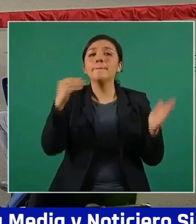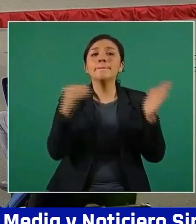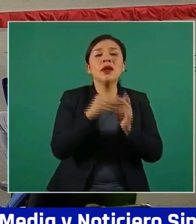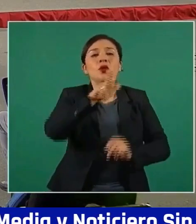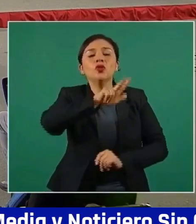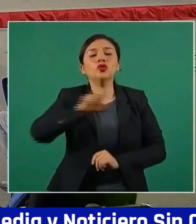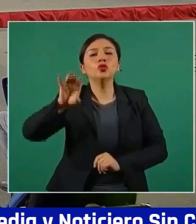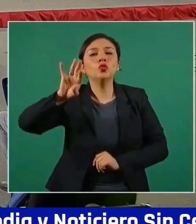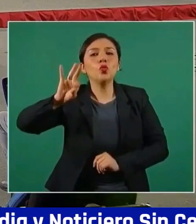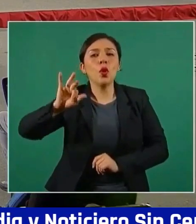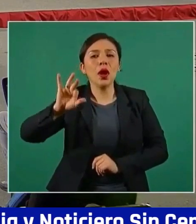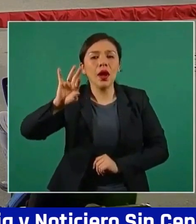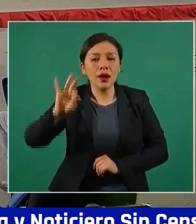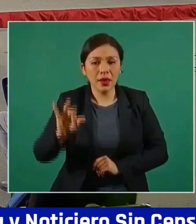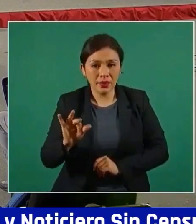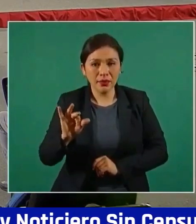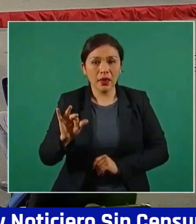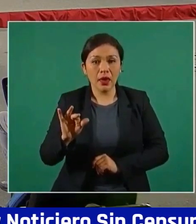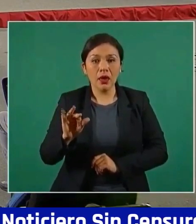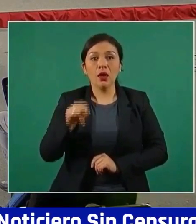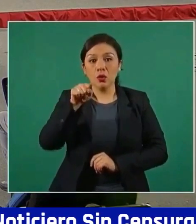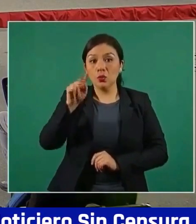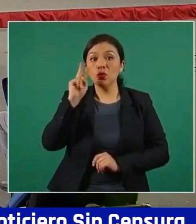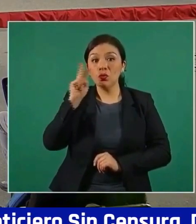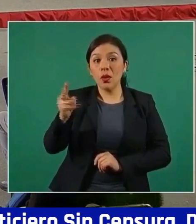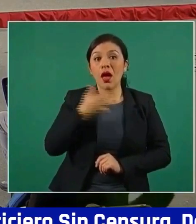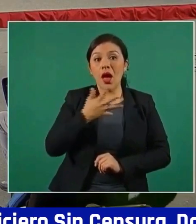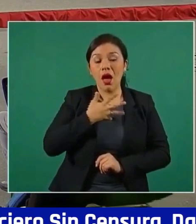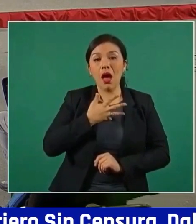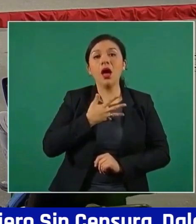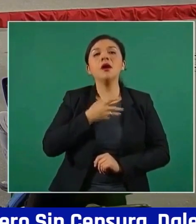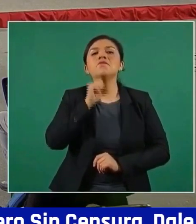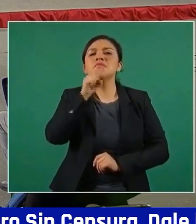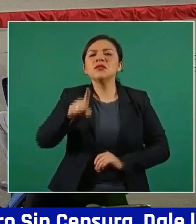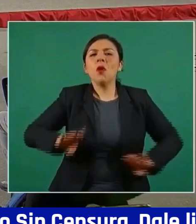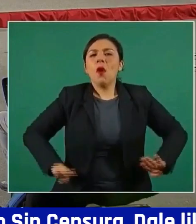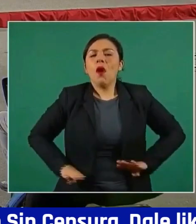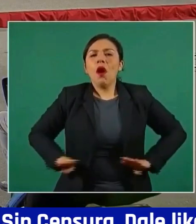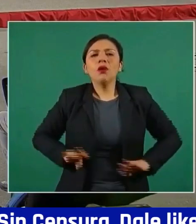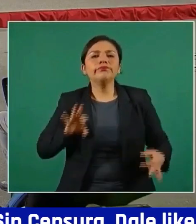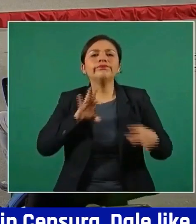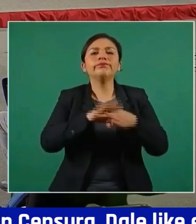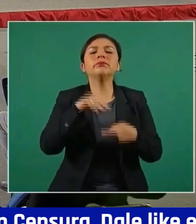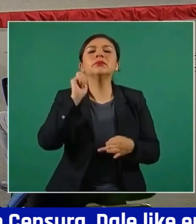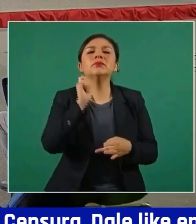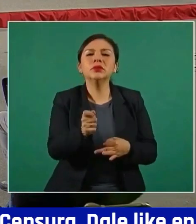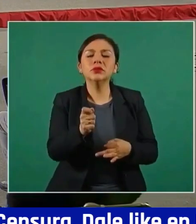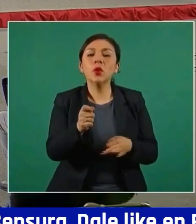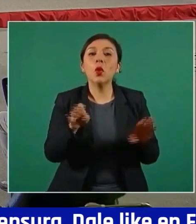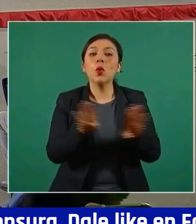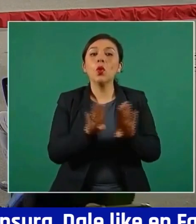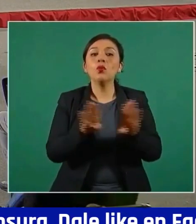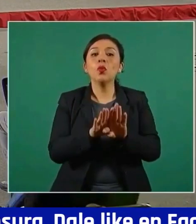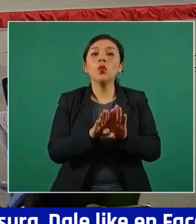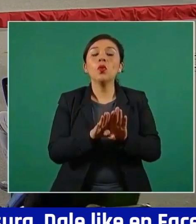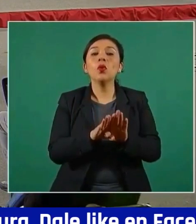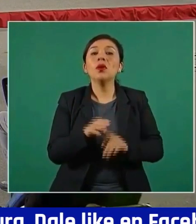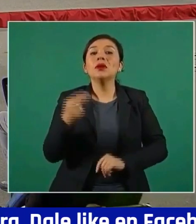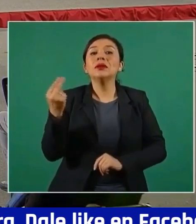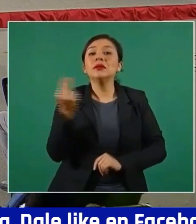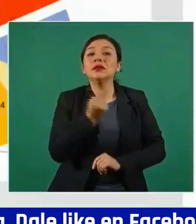claves y, como ustedes pueden ver, estas correspondieron a las